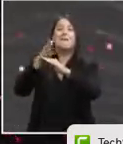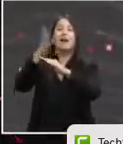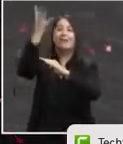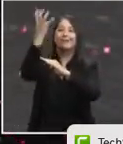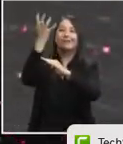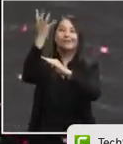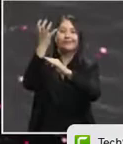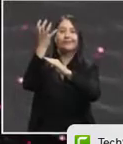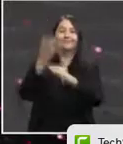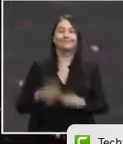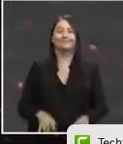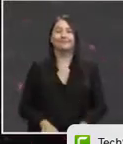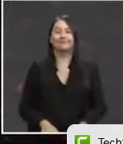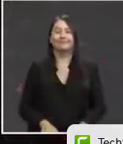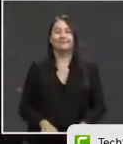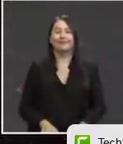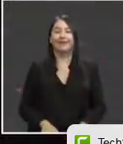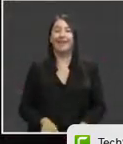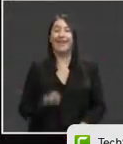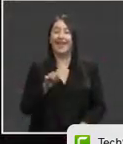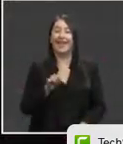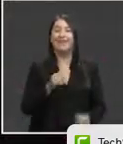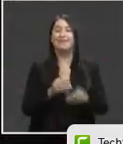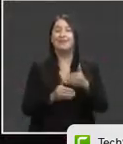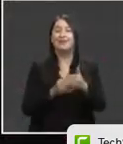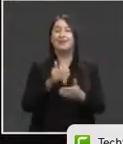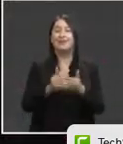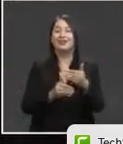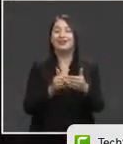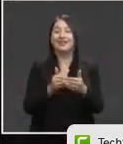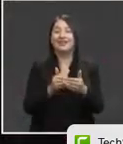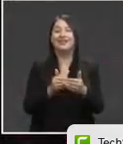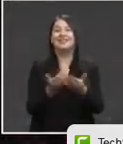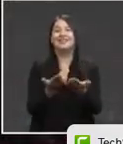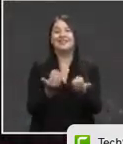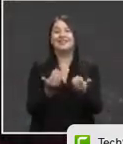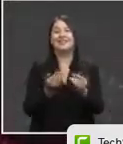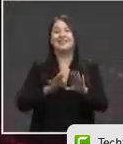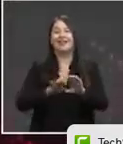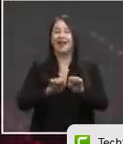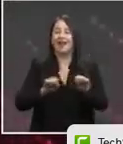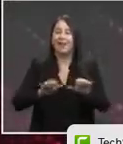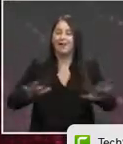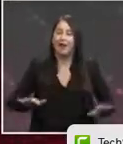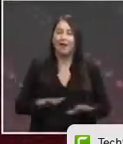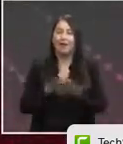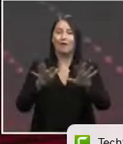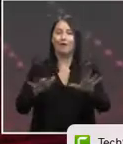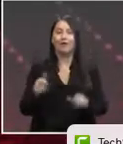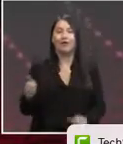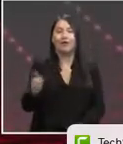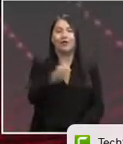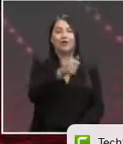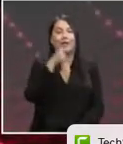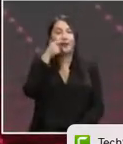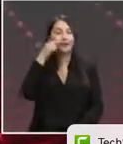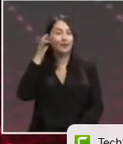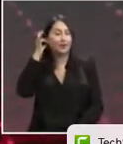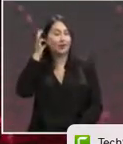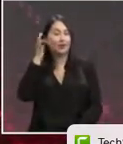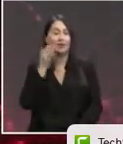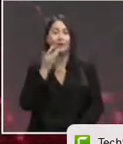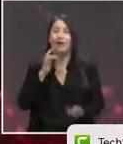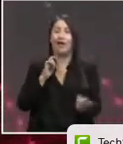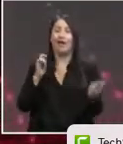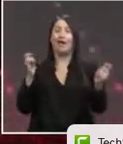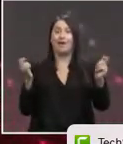Porque este proceso requiere del compromiso y el esfuerzo de todas y de todos. Porque ha